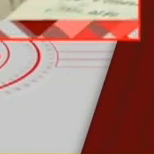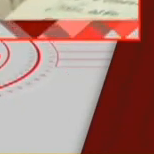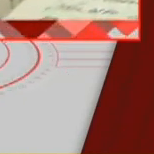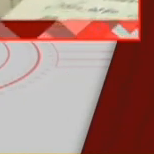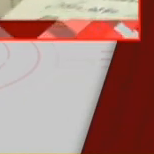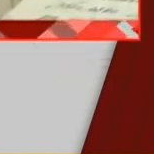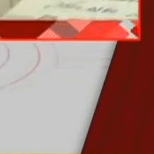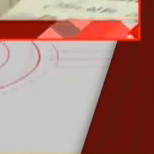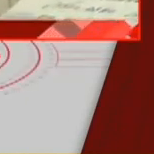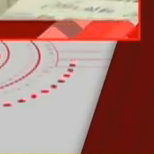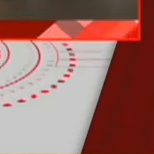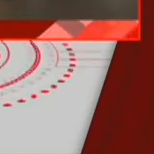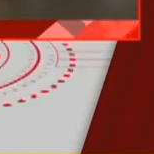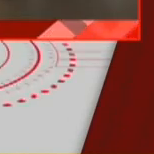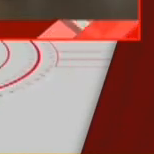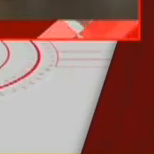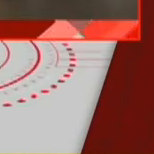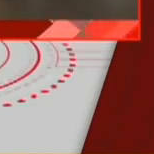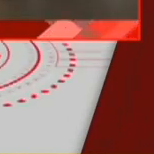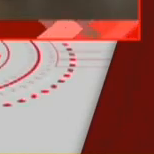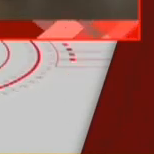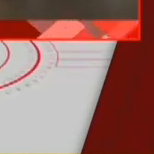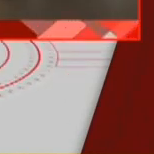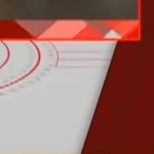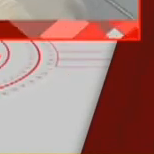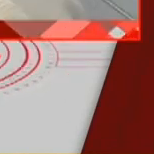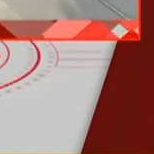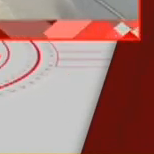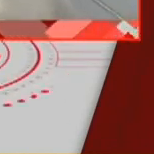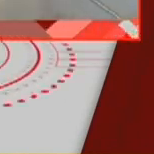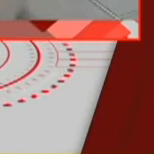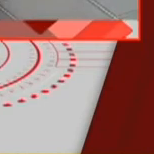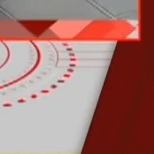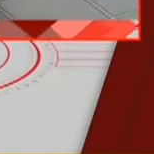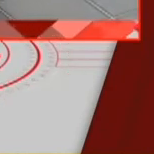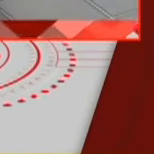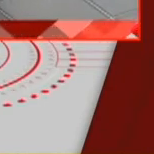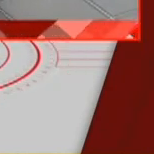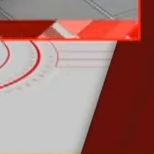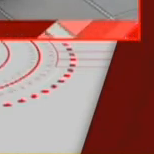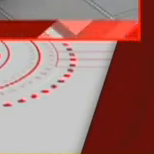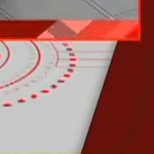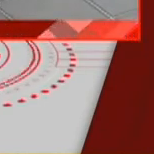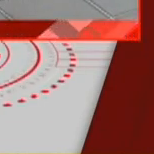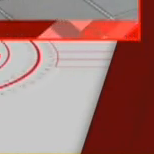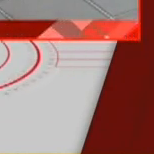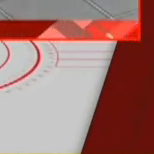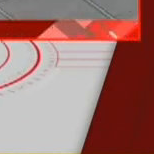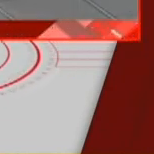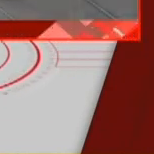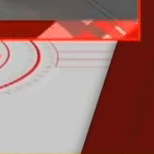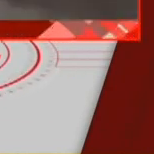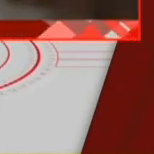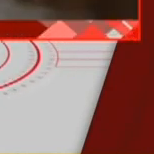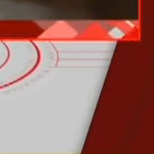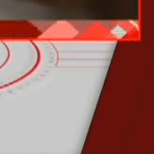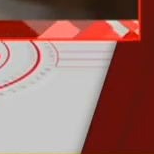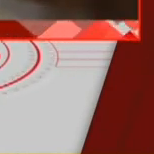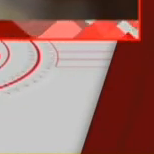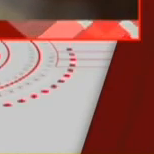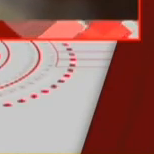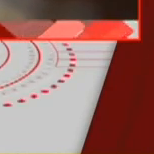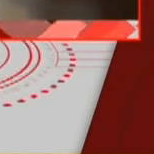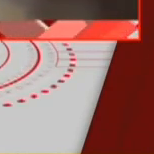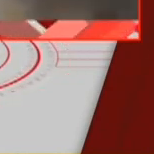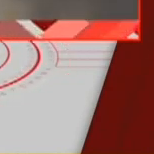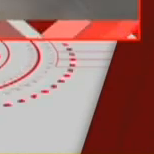la documentación del porfiriato, de la revolución, de la posrevolución, que da cuenta pues, de todas las decisiones que no